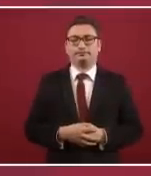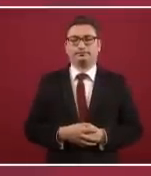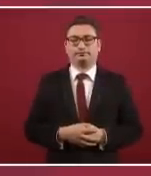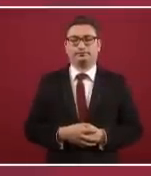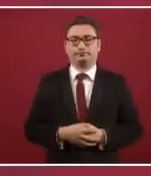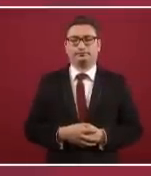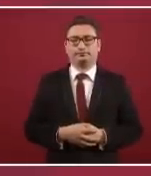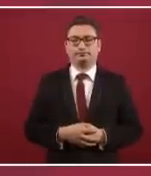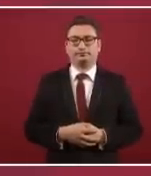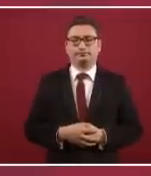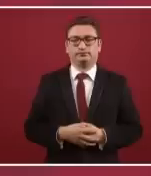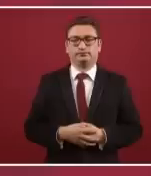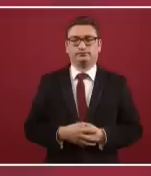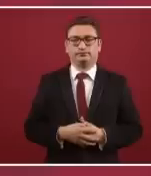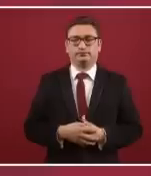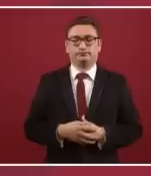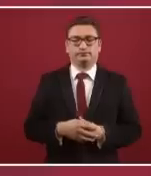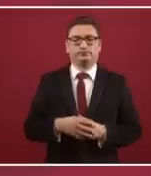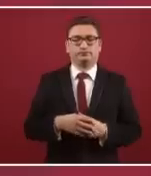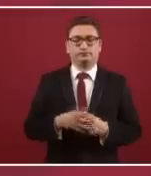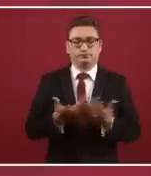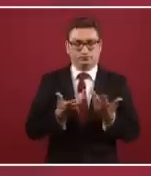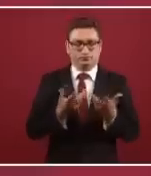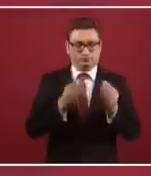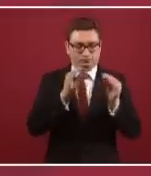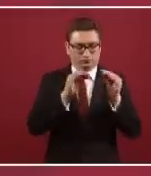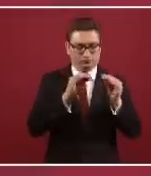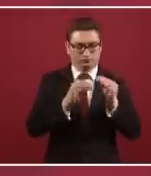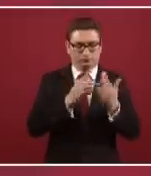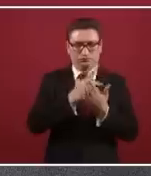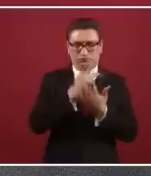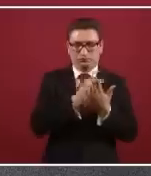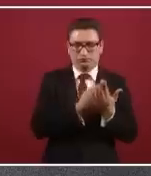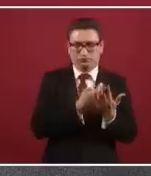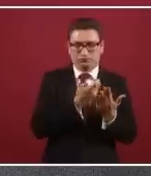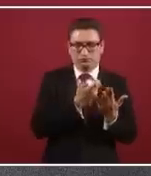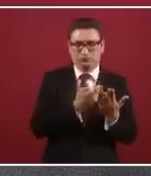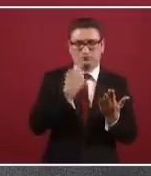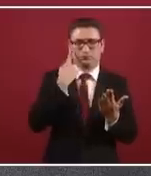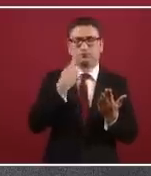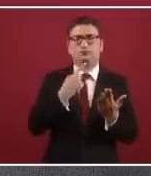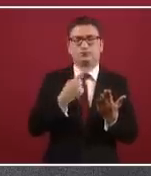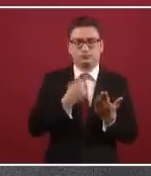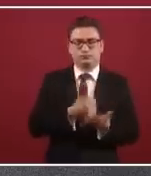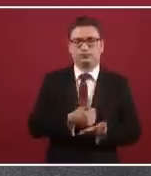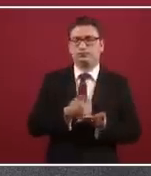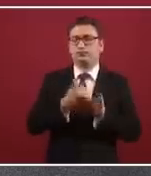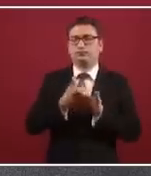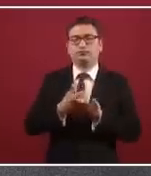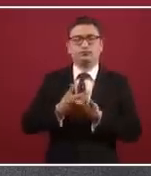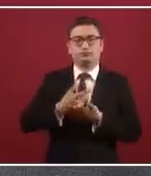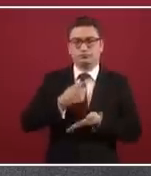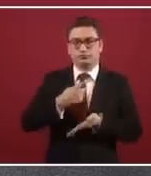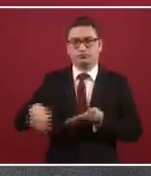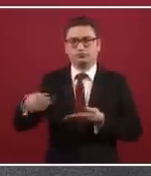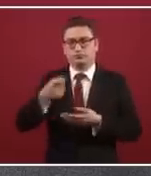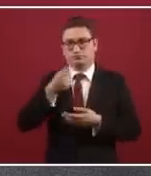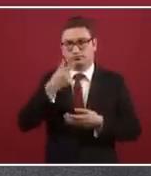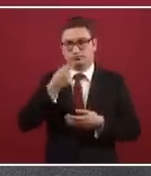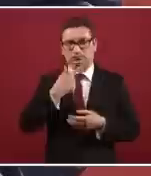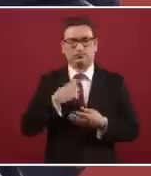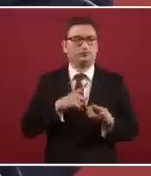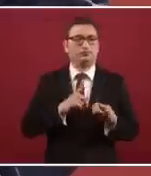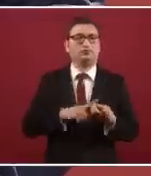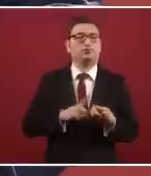implementara un programa para comprar los medicamentos